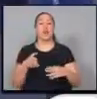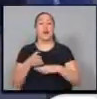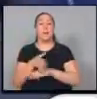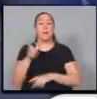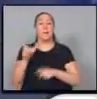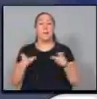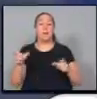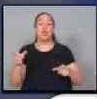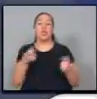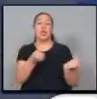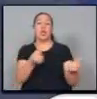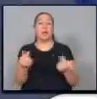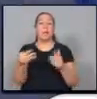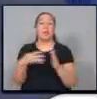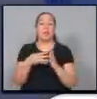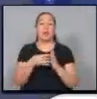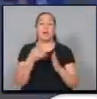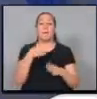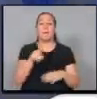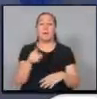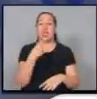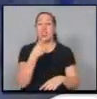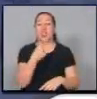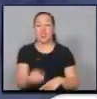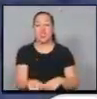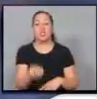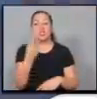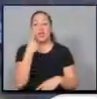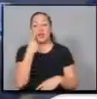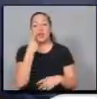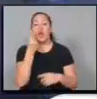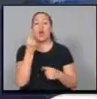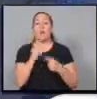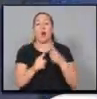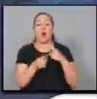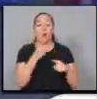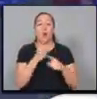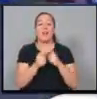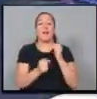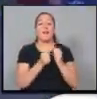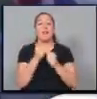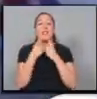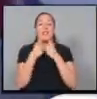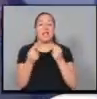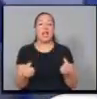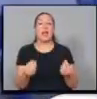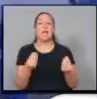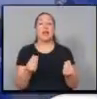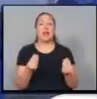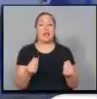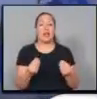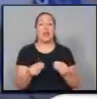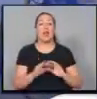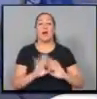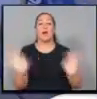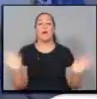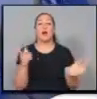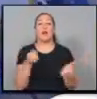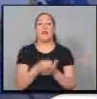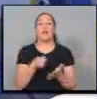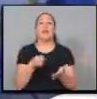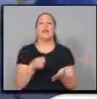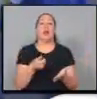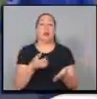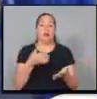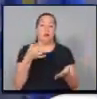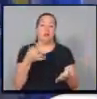clientes del shopping, pero dicen que están negociando con la empresa. Lo que reclaman es que dejen de pagarle una buena parte